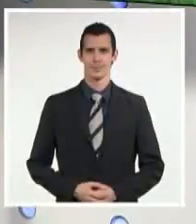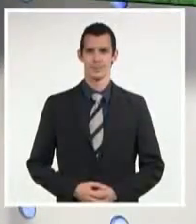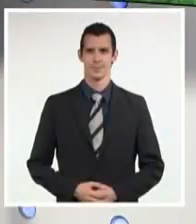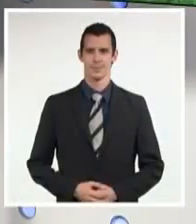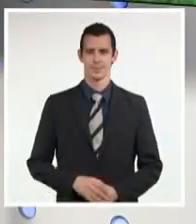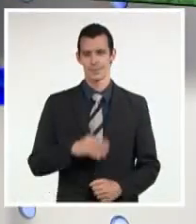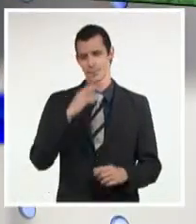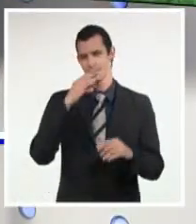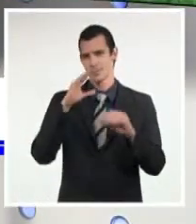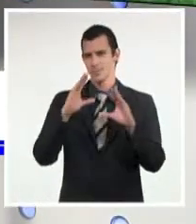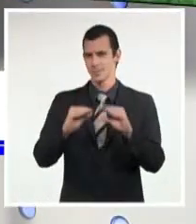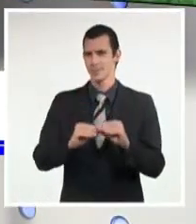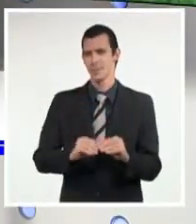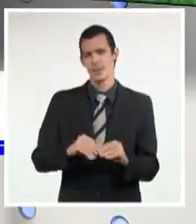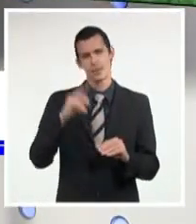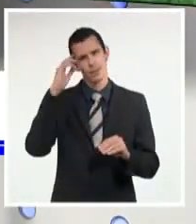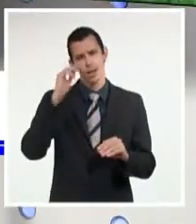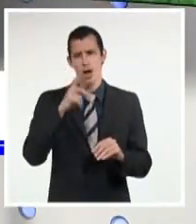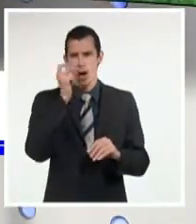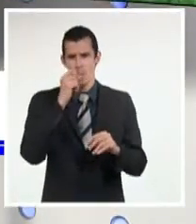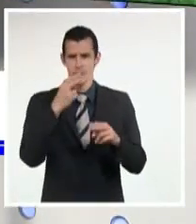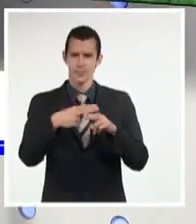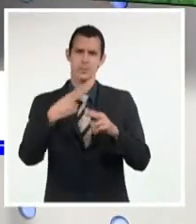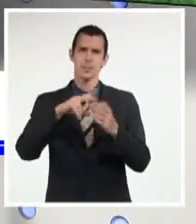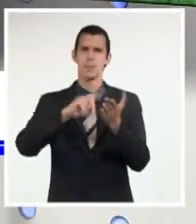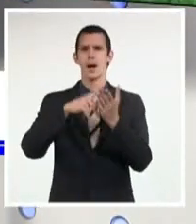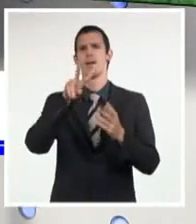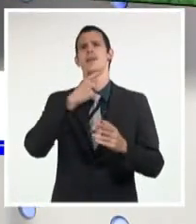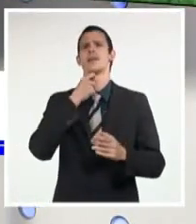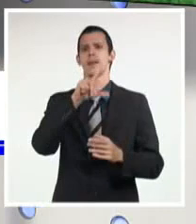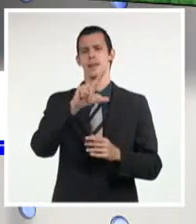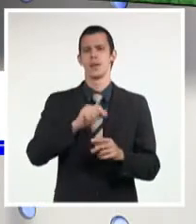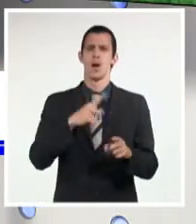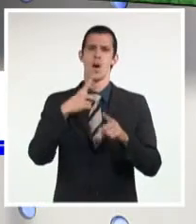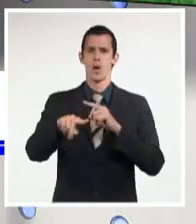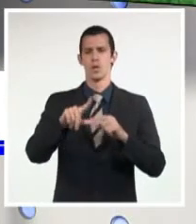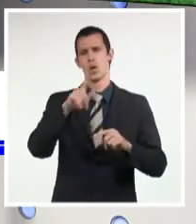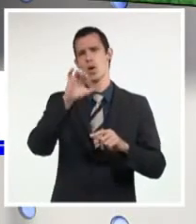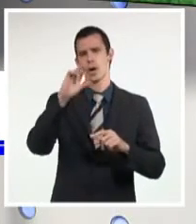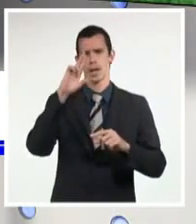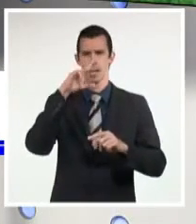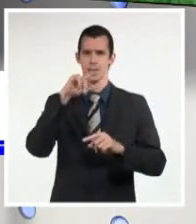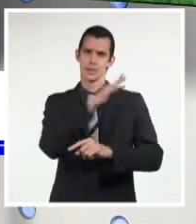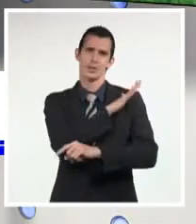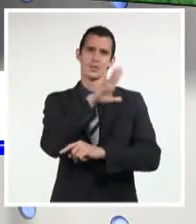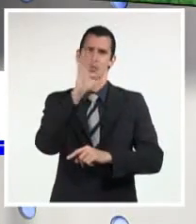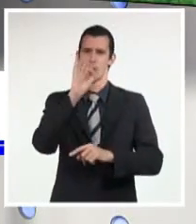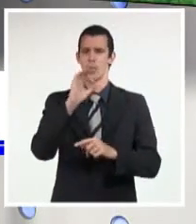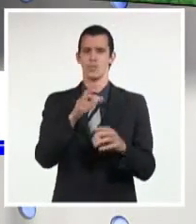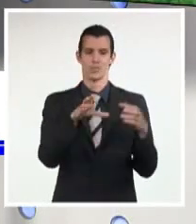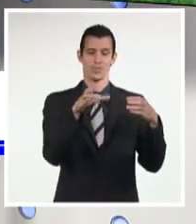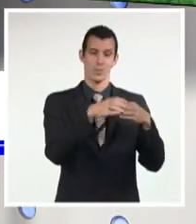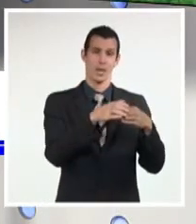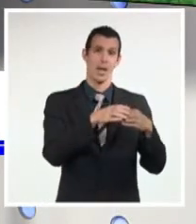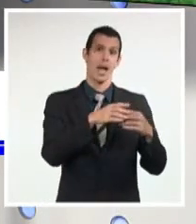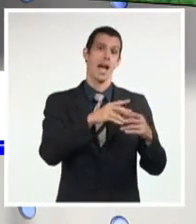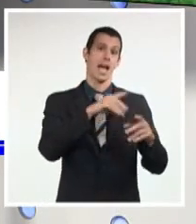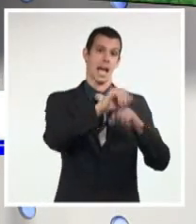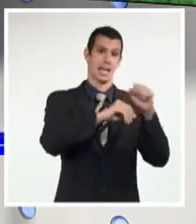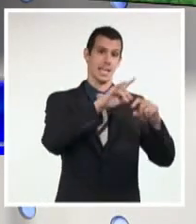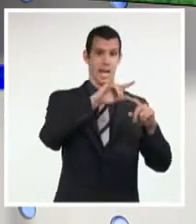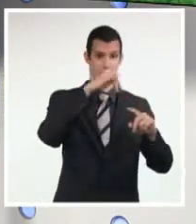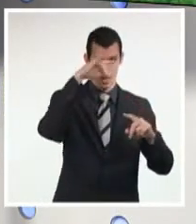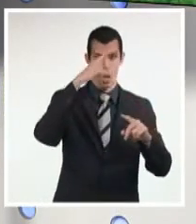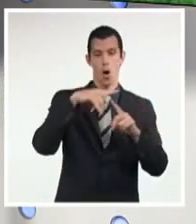Buenas noches los atletas para ver Quesada de centrales y yo Enzo carreras de ganaderos fueron los más valiosos de las recientes semana en la primera